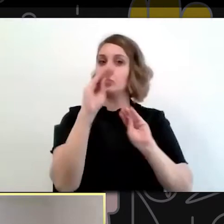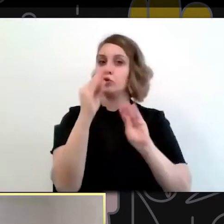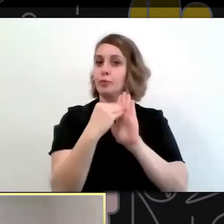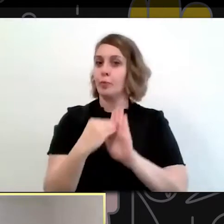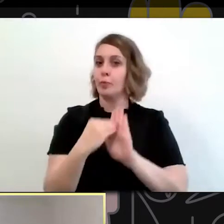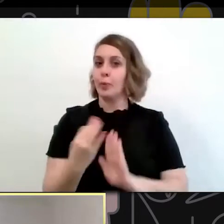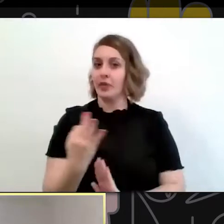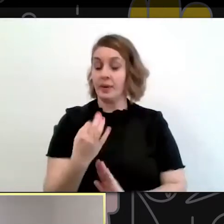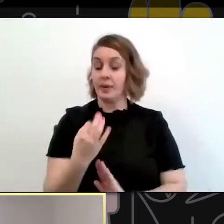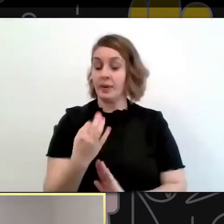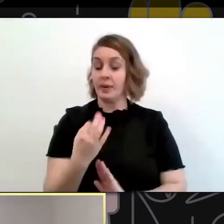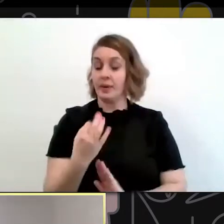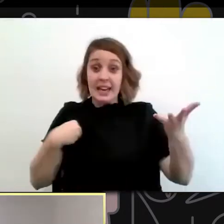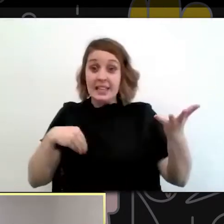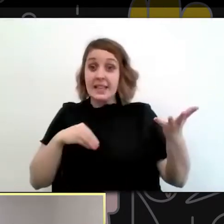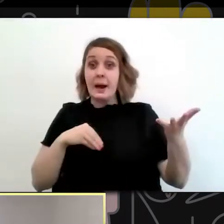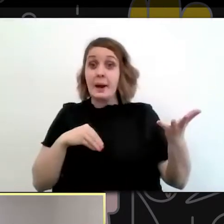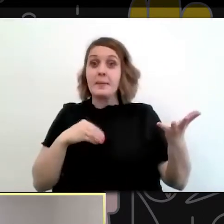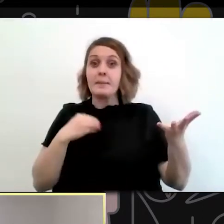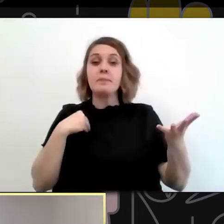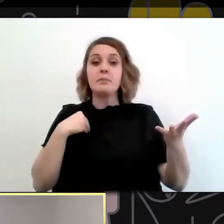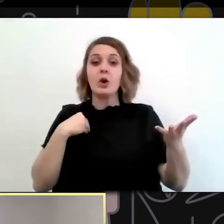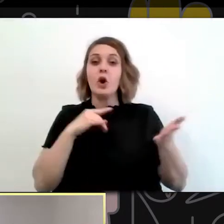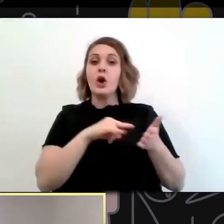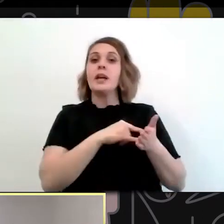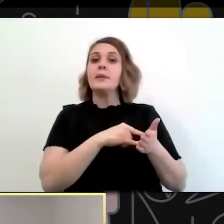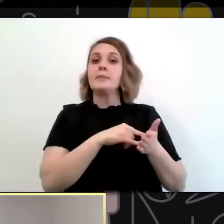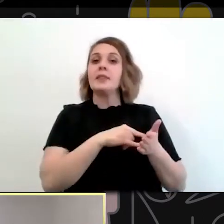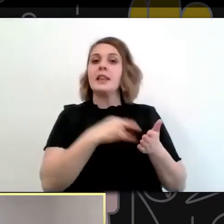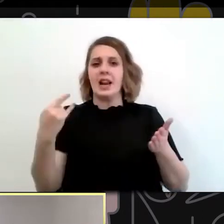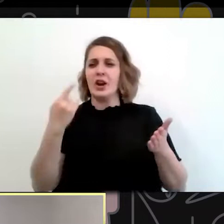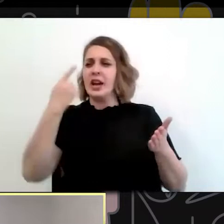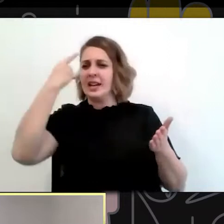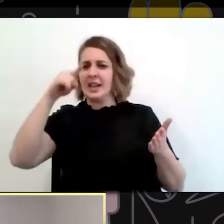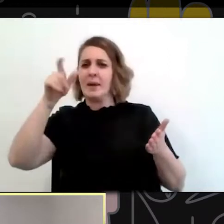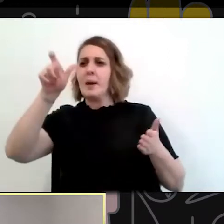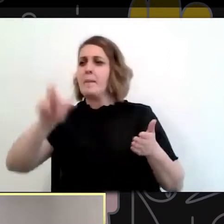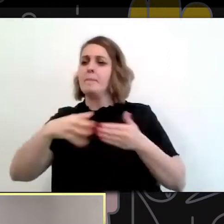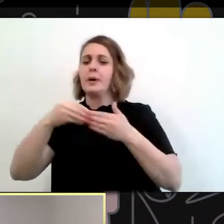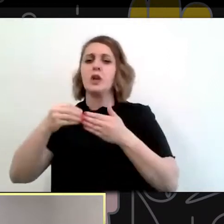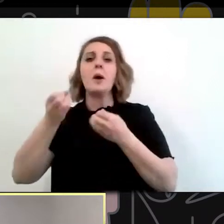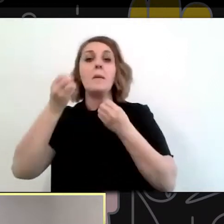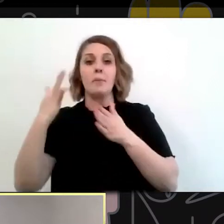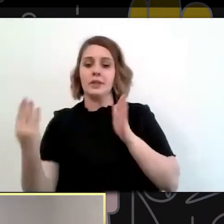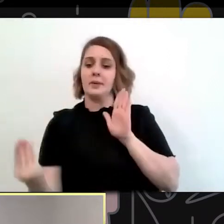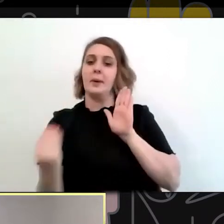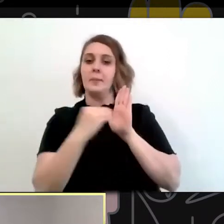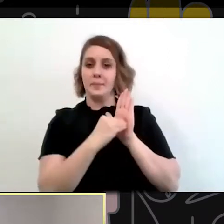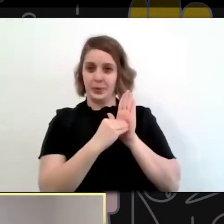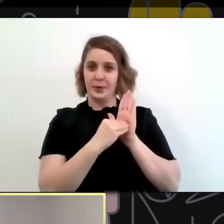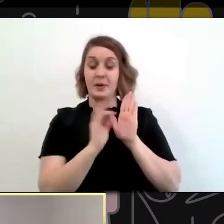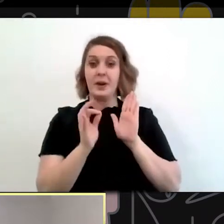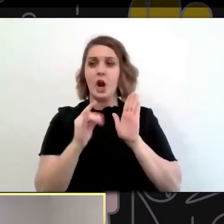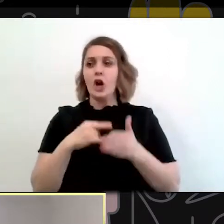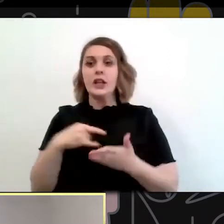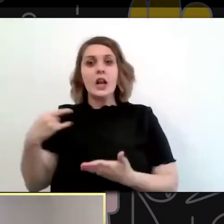esta lista se compone de las tecnologías que se sabe que son buenas para los pacientes, pero hay algunas tecnologías que no